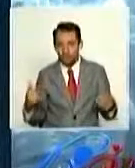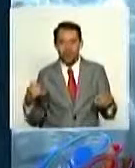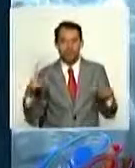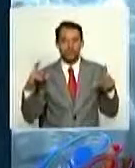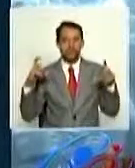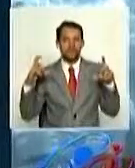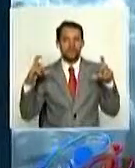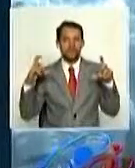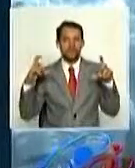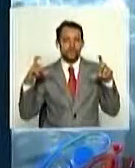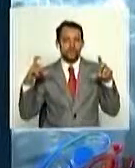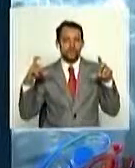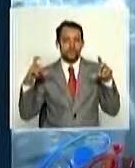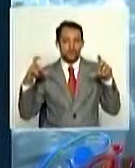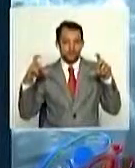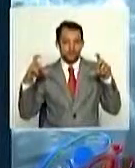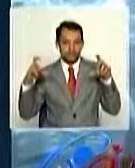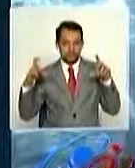imágenes que permiten